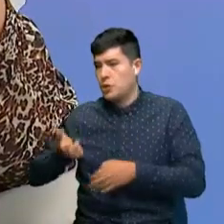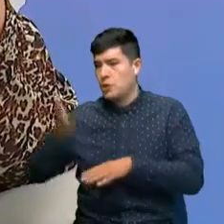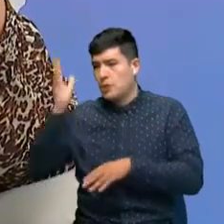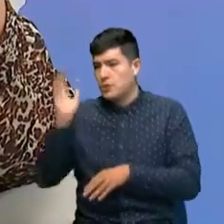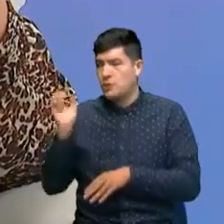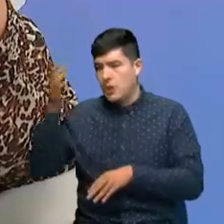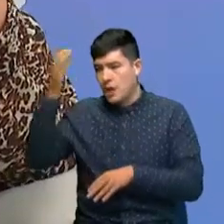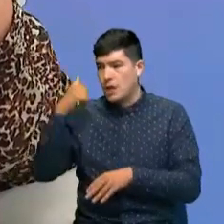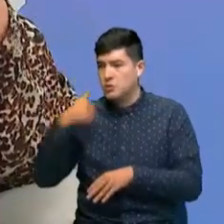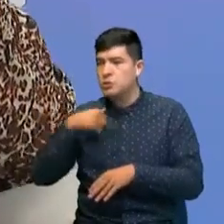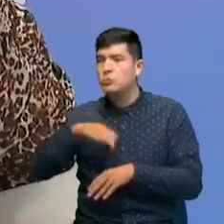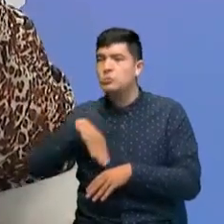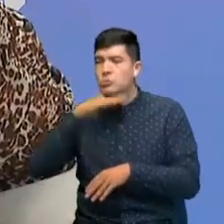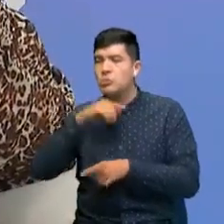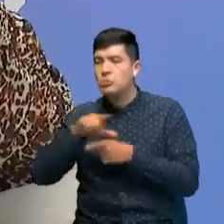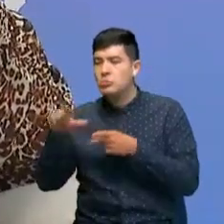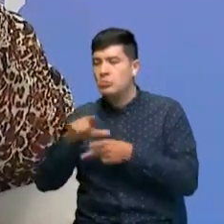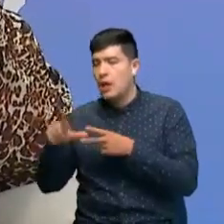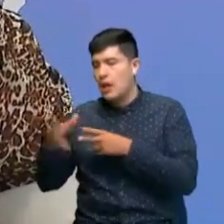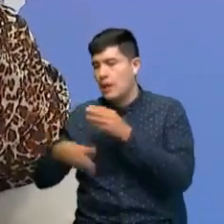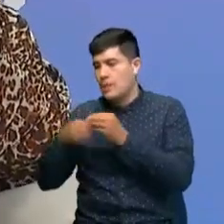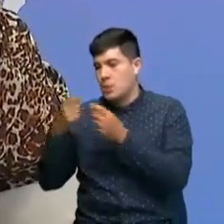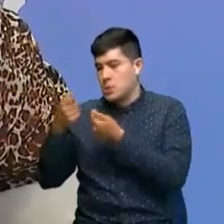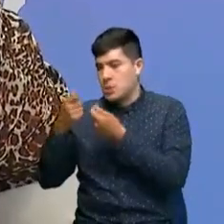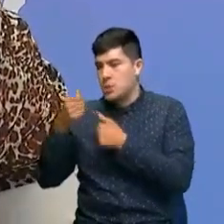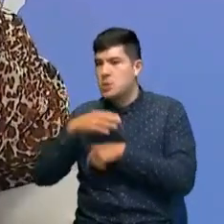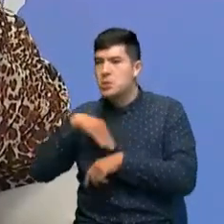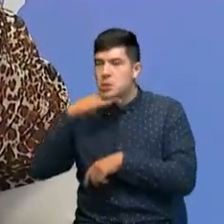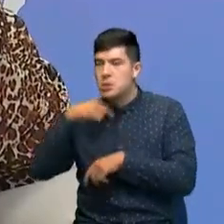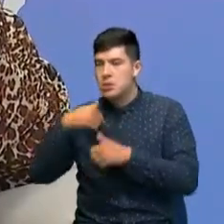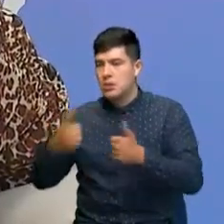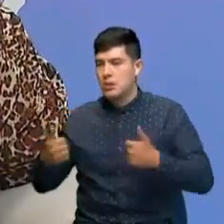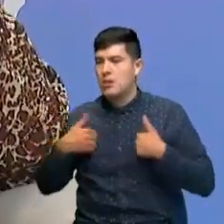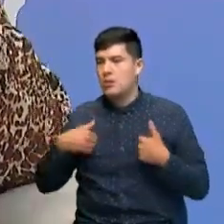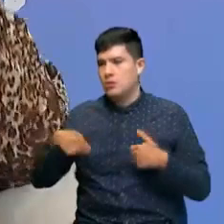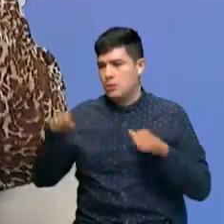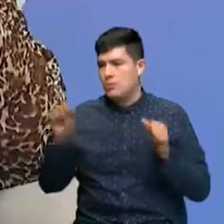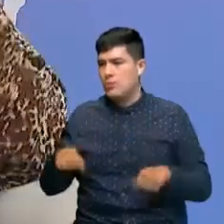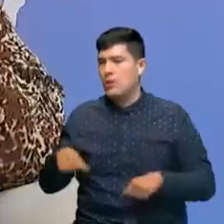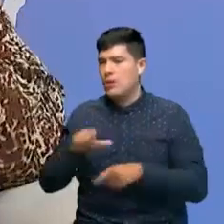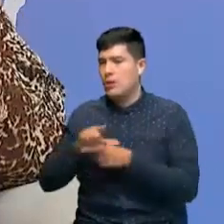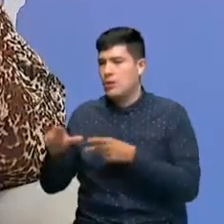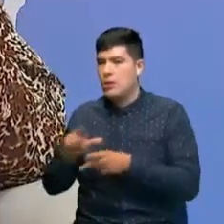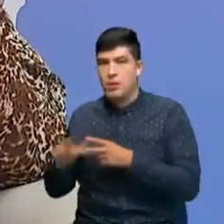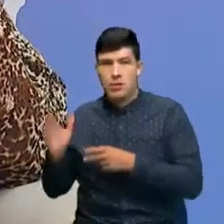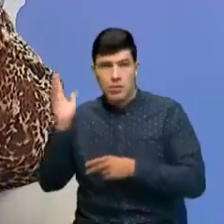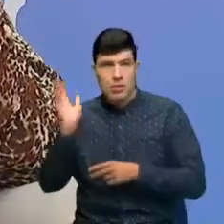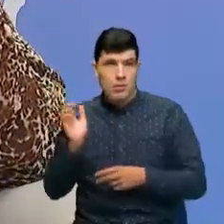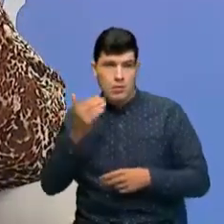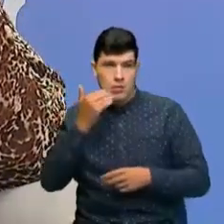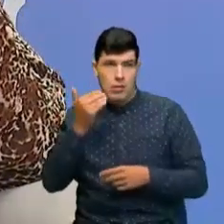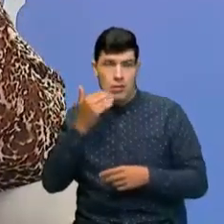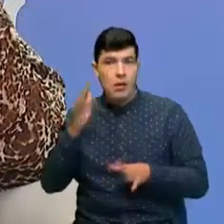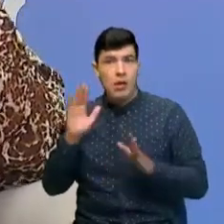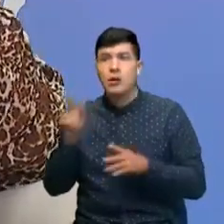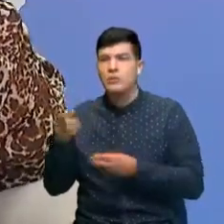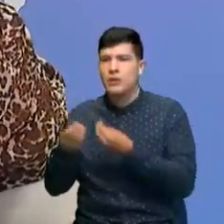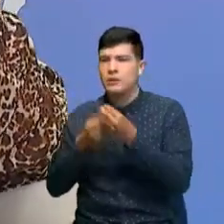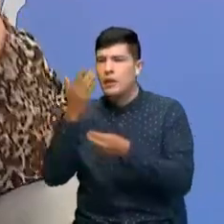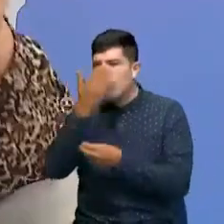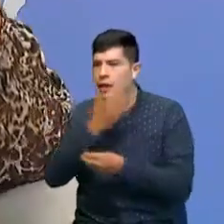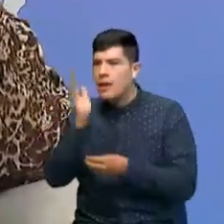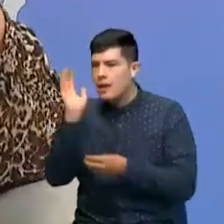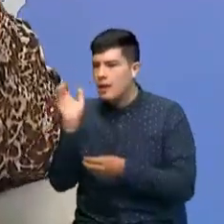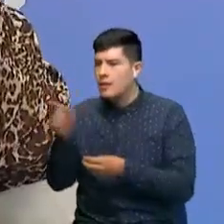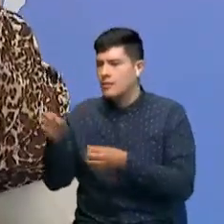tengo suficiente semana y de pronto el capital que tenga ahí es que me conviene y con eso hágame una simulación pensional. Ellos le hacen la simulación pensional